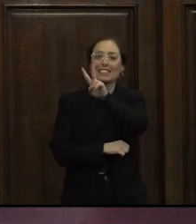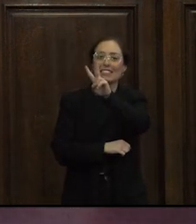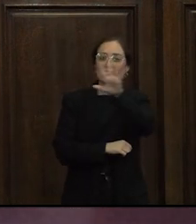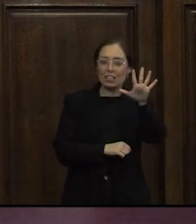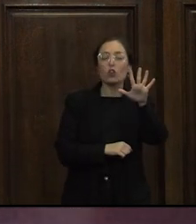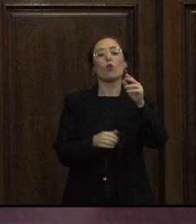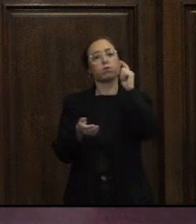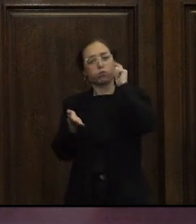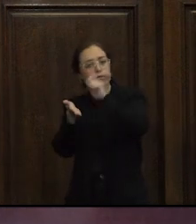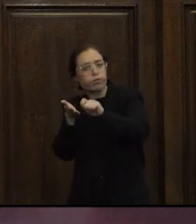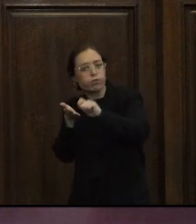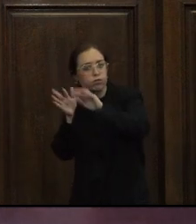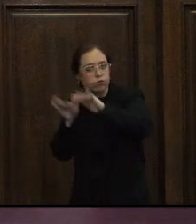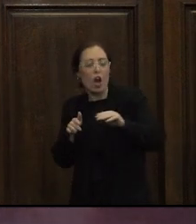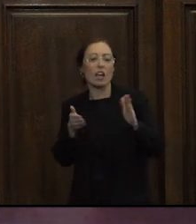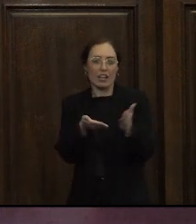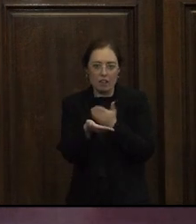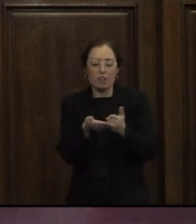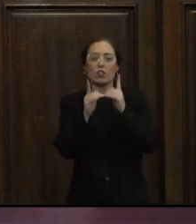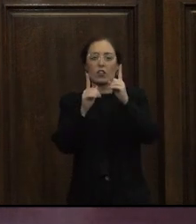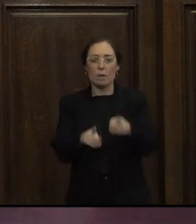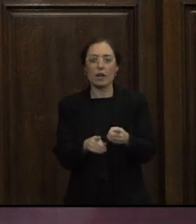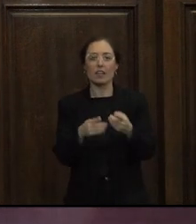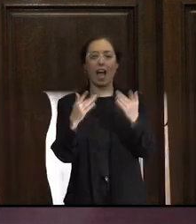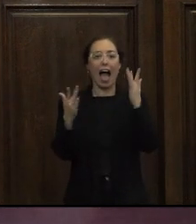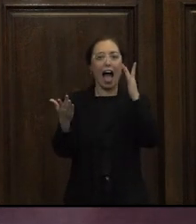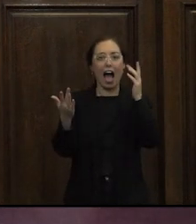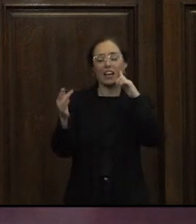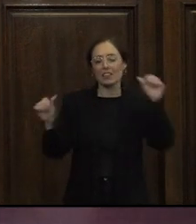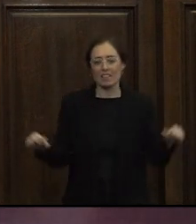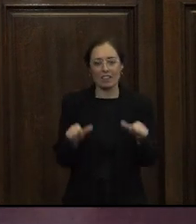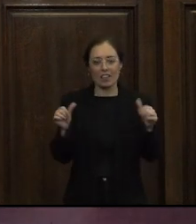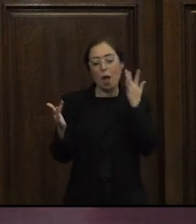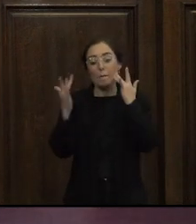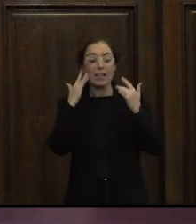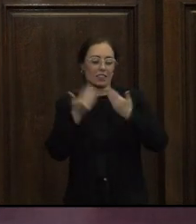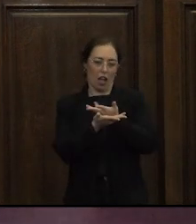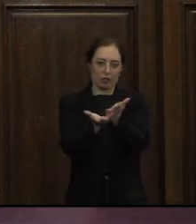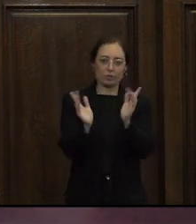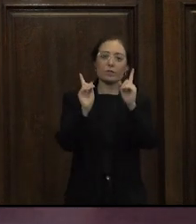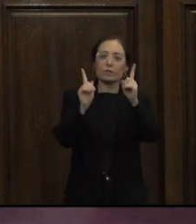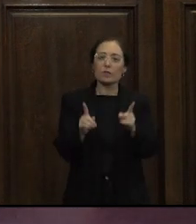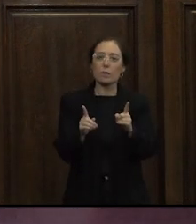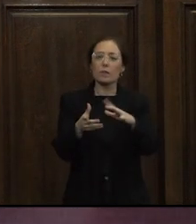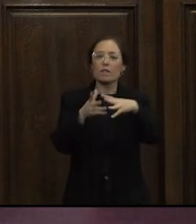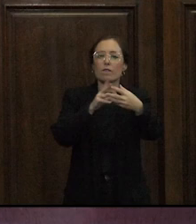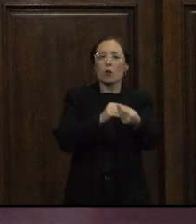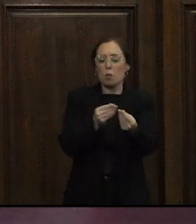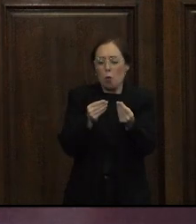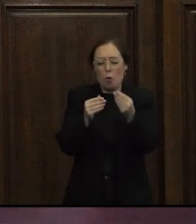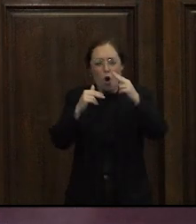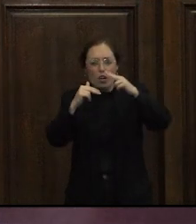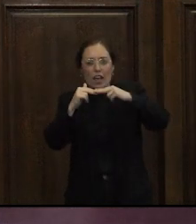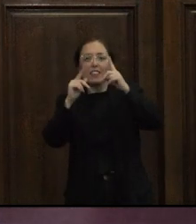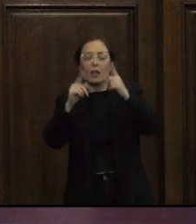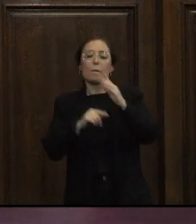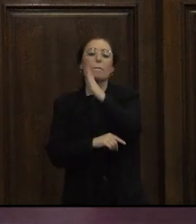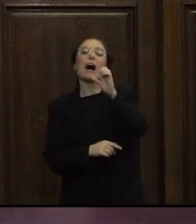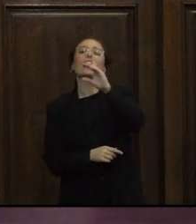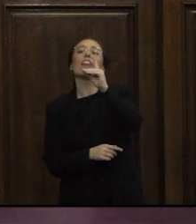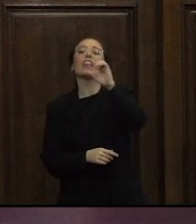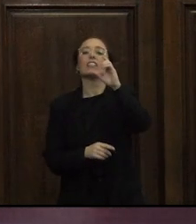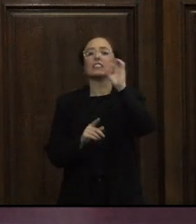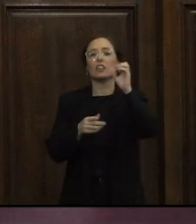La Intimidad como Espectáculo del 2008 y Redes o Paredes, La Escuela en Tiempos